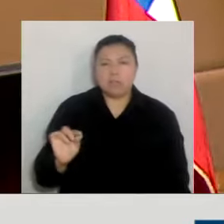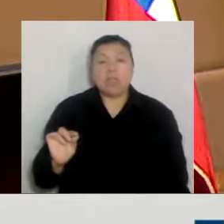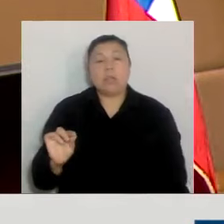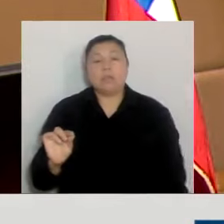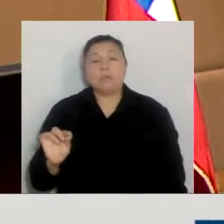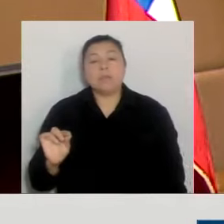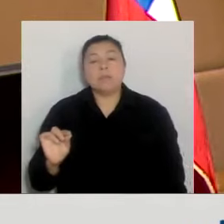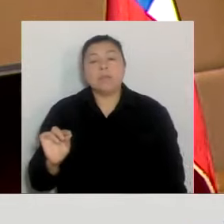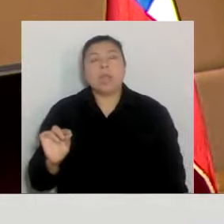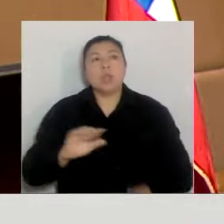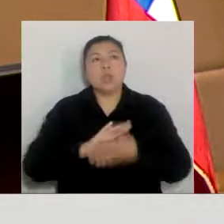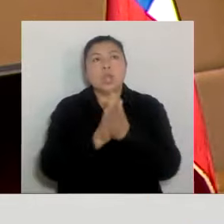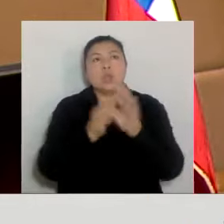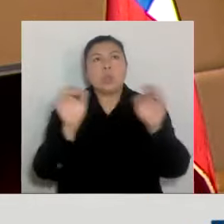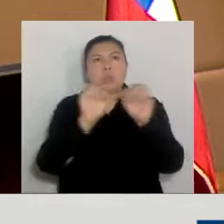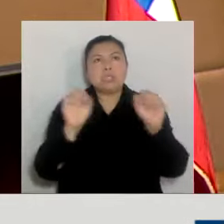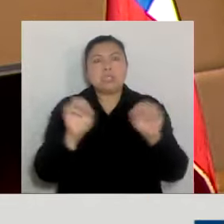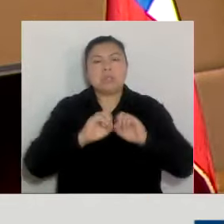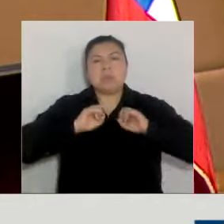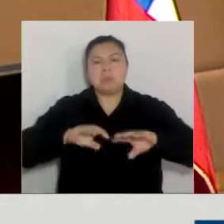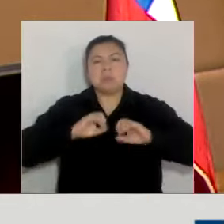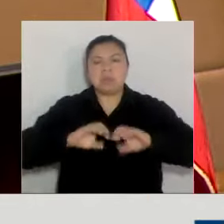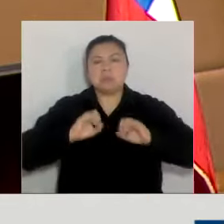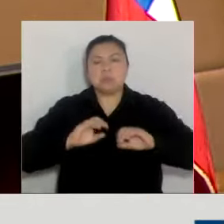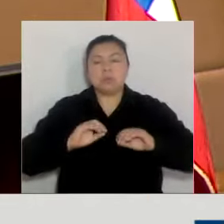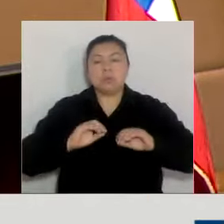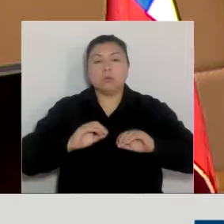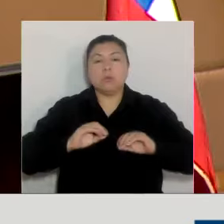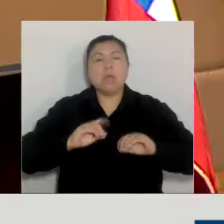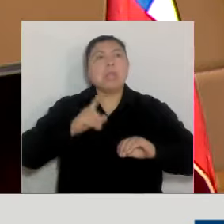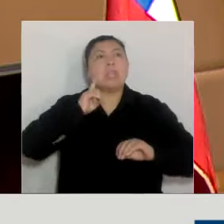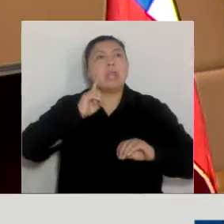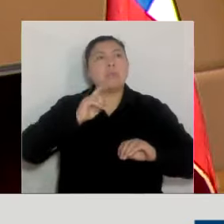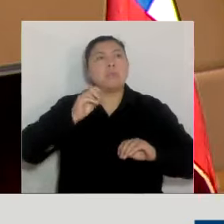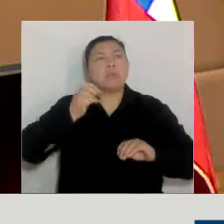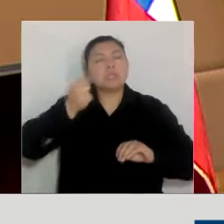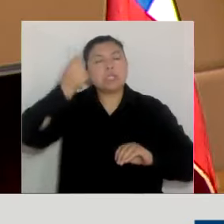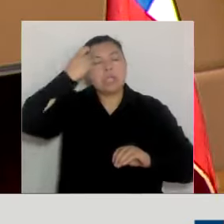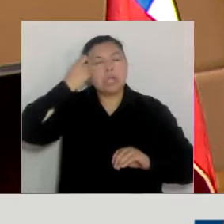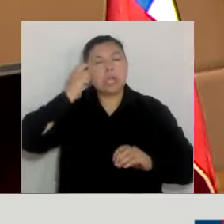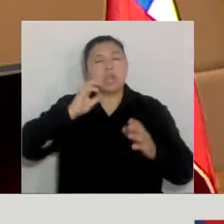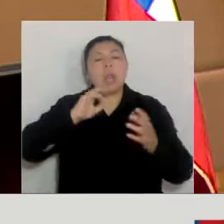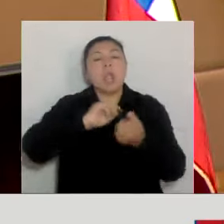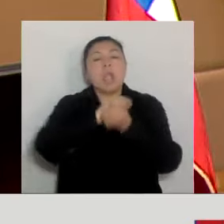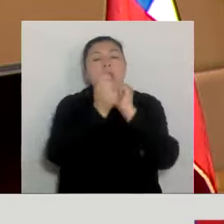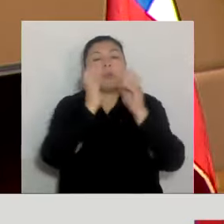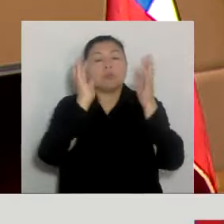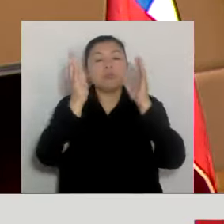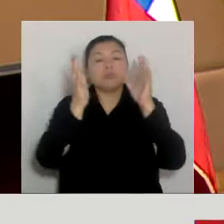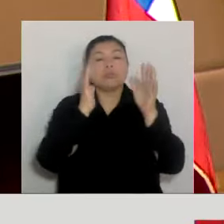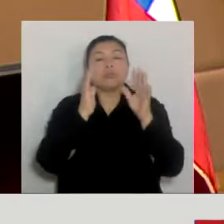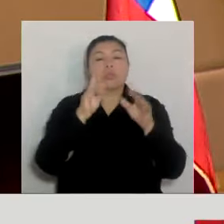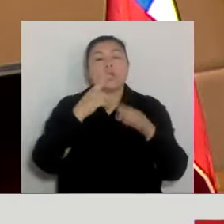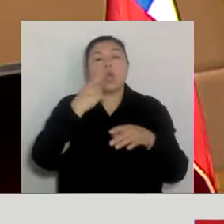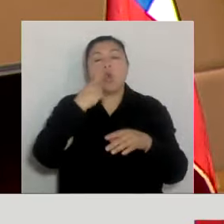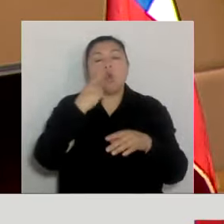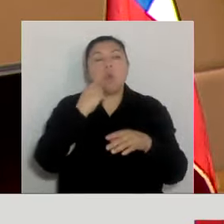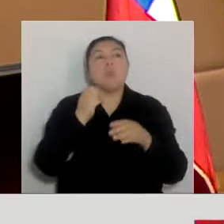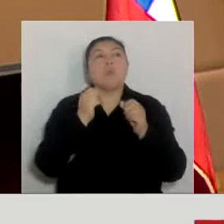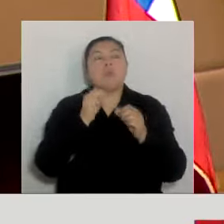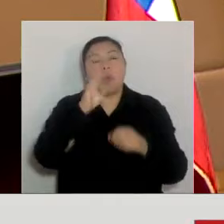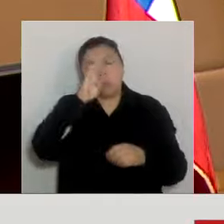sistema educativo tenemos que creer en el cambio climático tenemos que creer en que los hombres pueden ser perros tenemos que creer en que